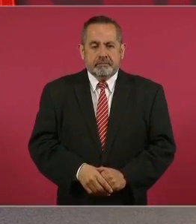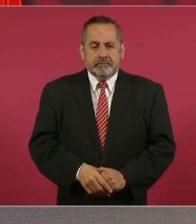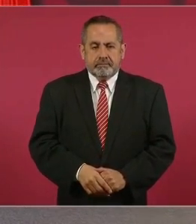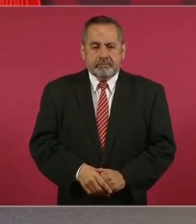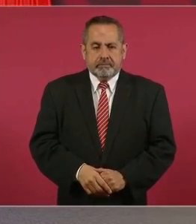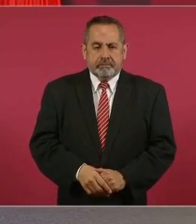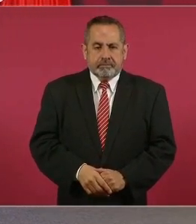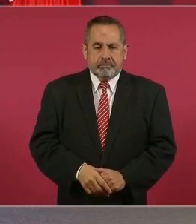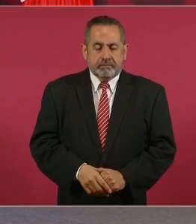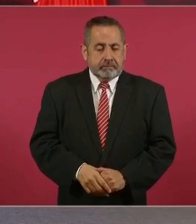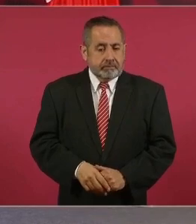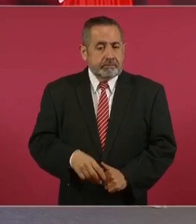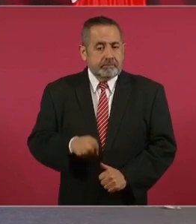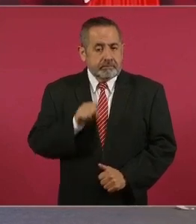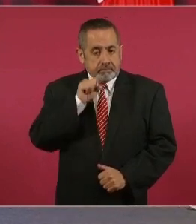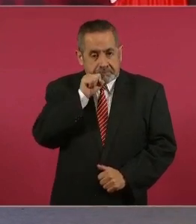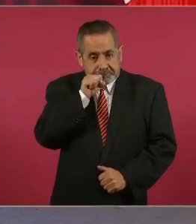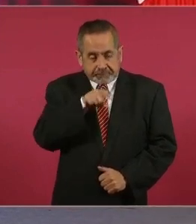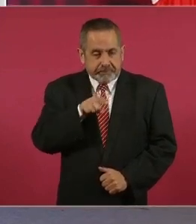Y aún así,